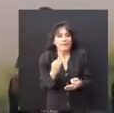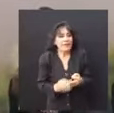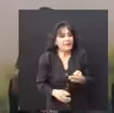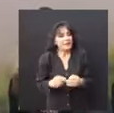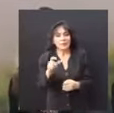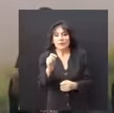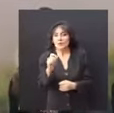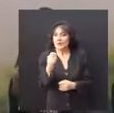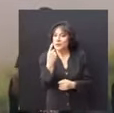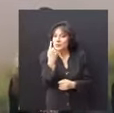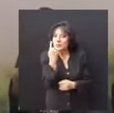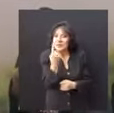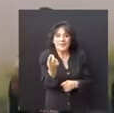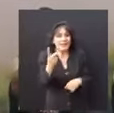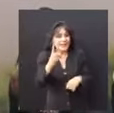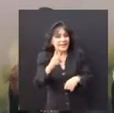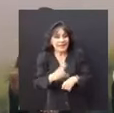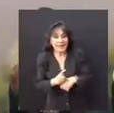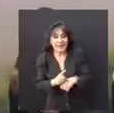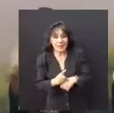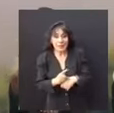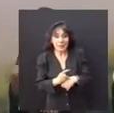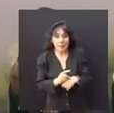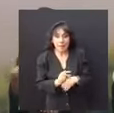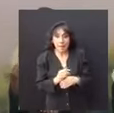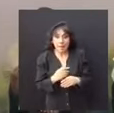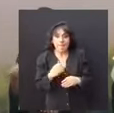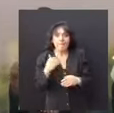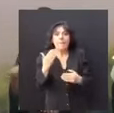21 días para la elección.